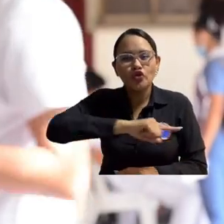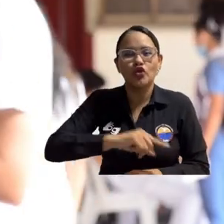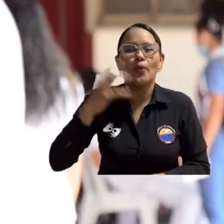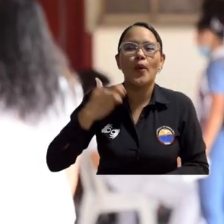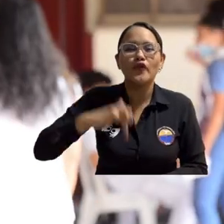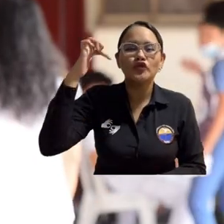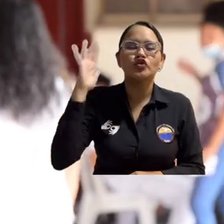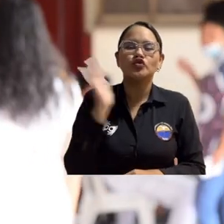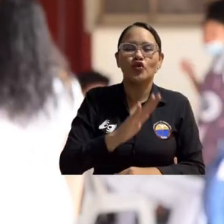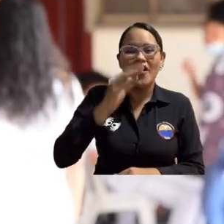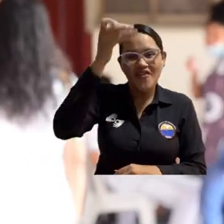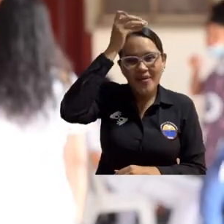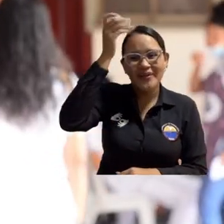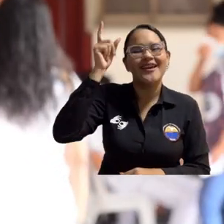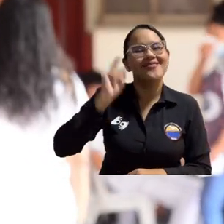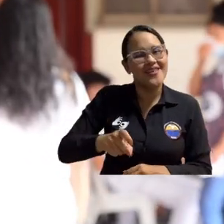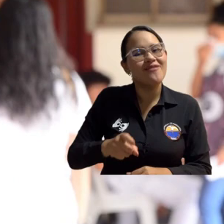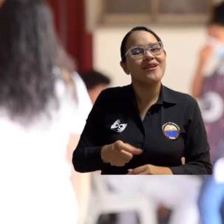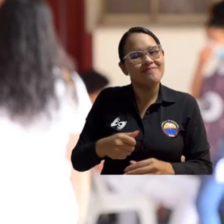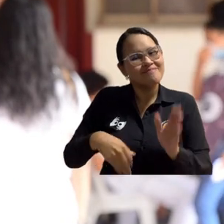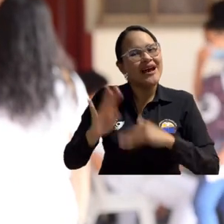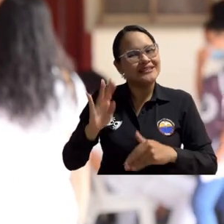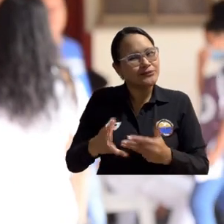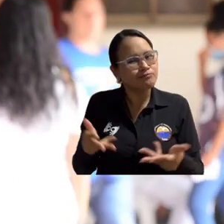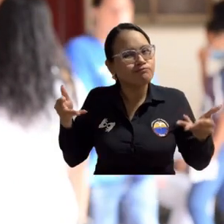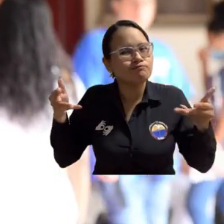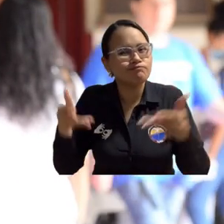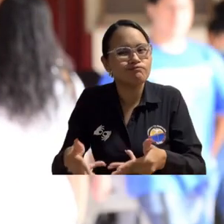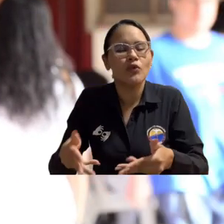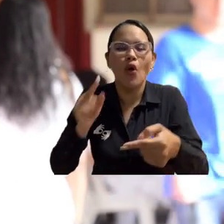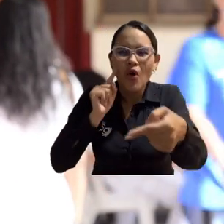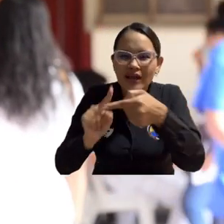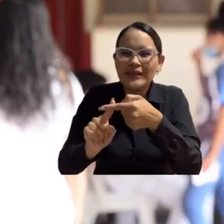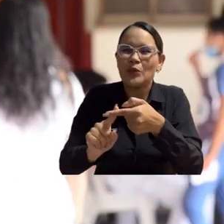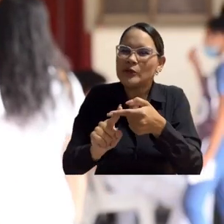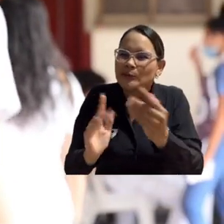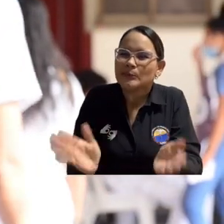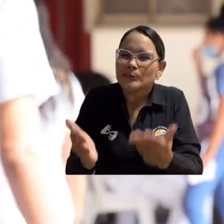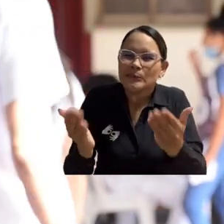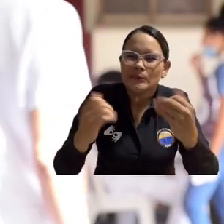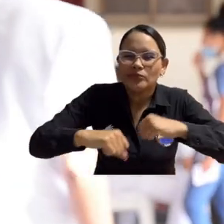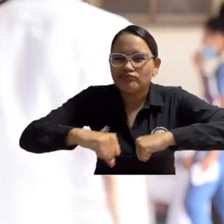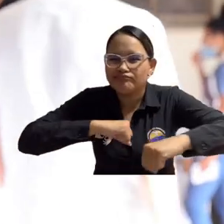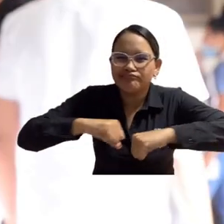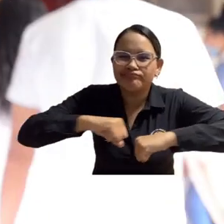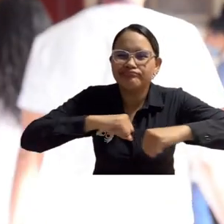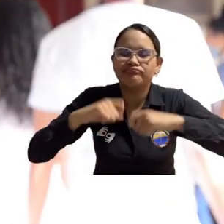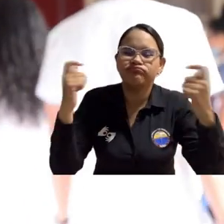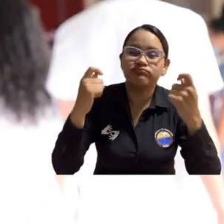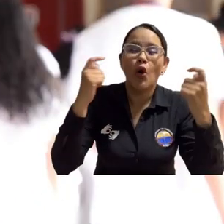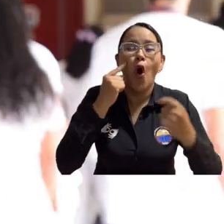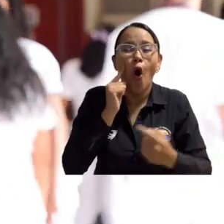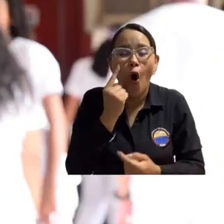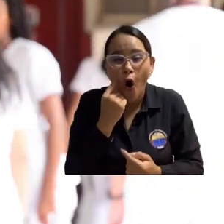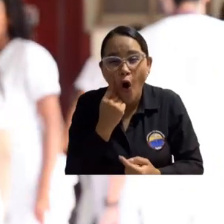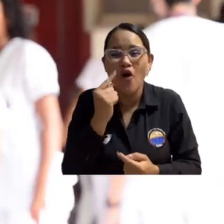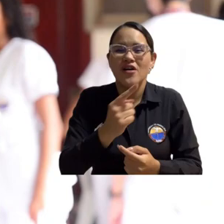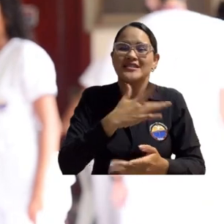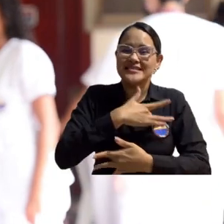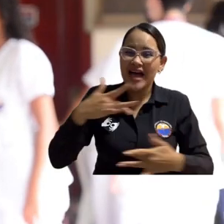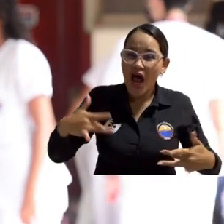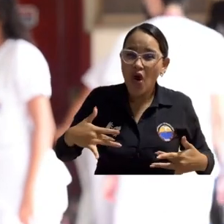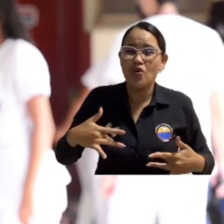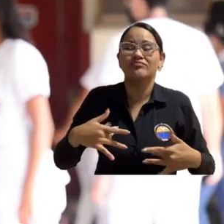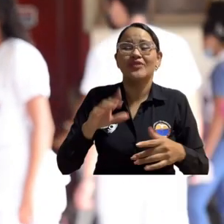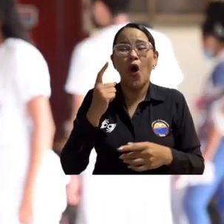profesionales de enfermería de manera muy poderosa para trabajar directamente en la promoción de la salud y en